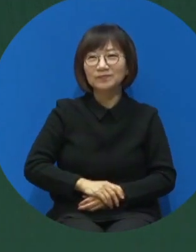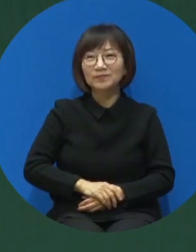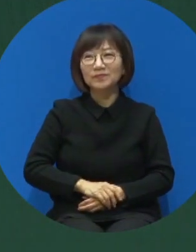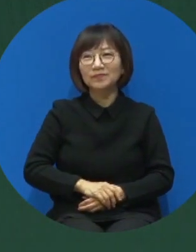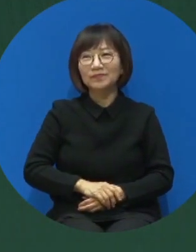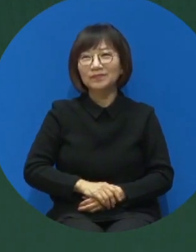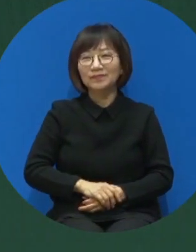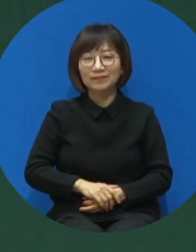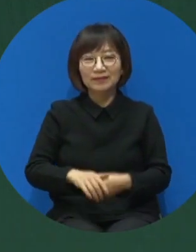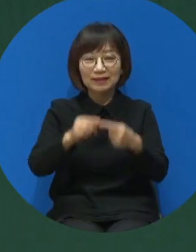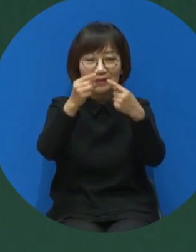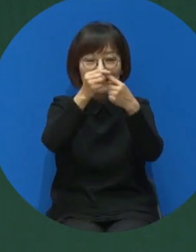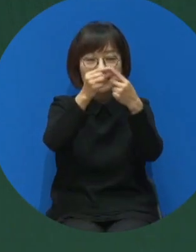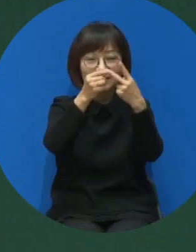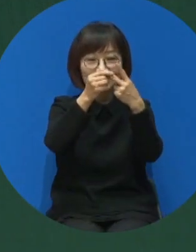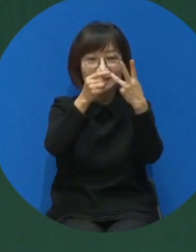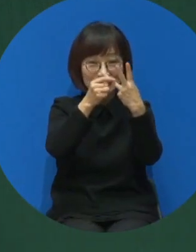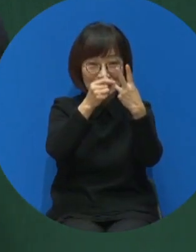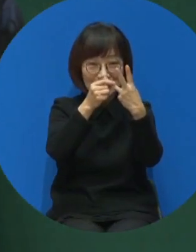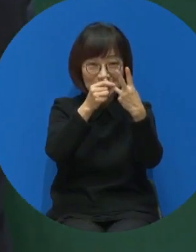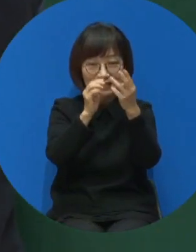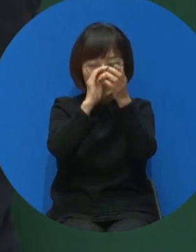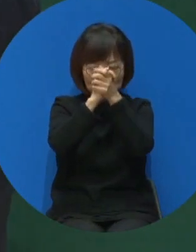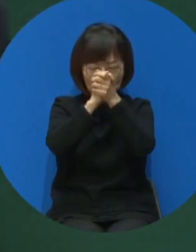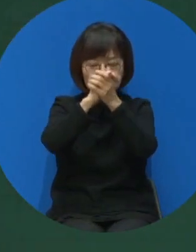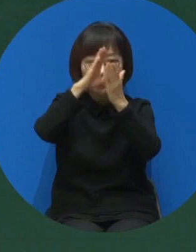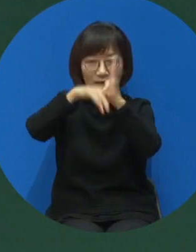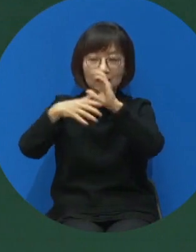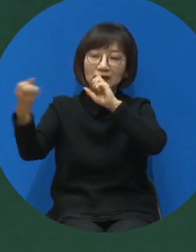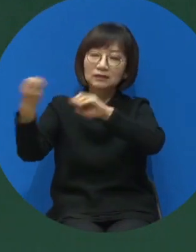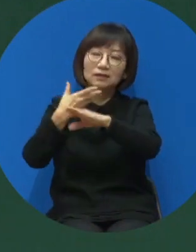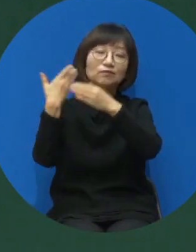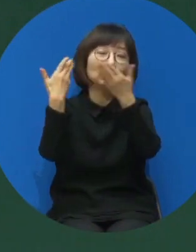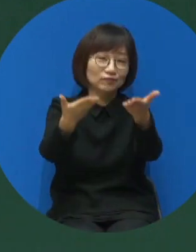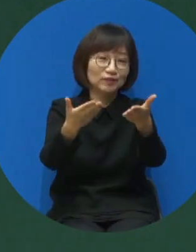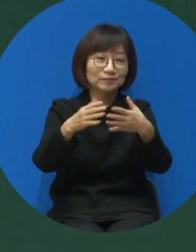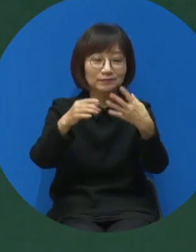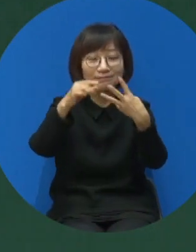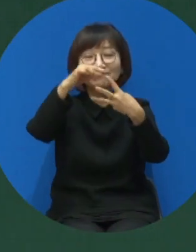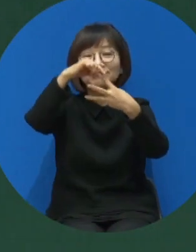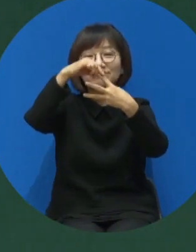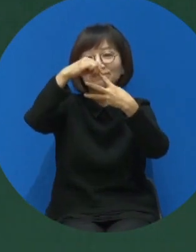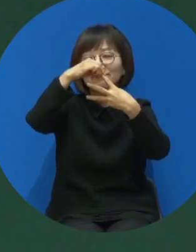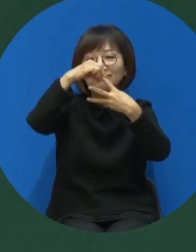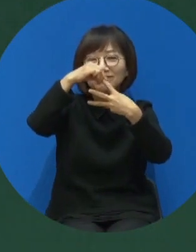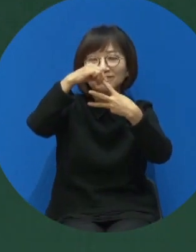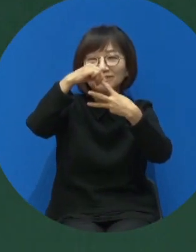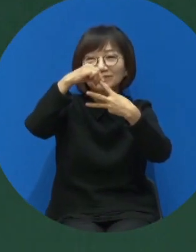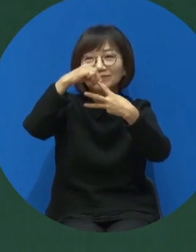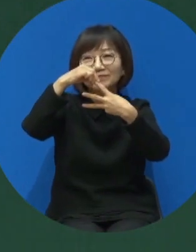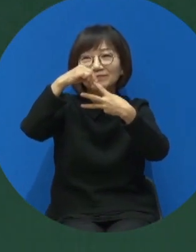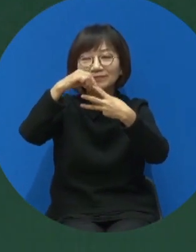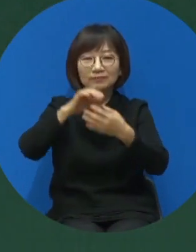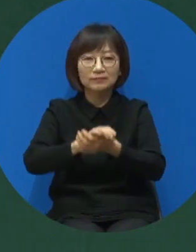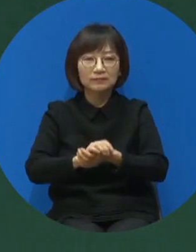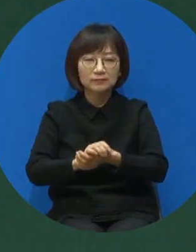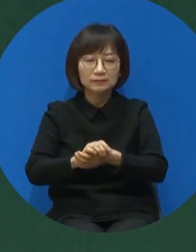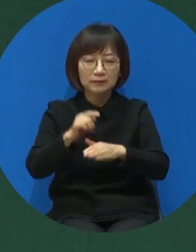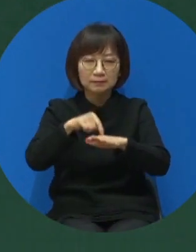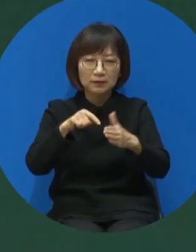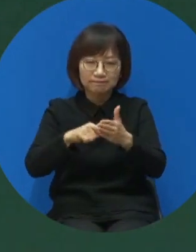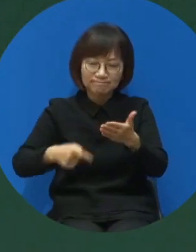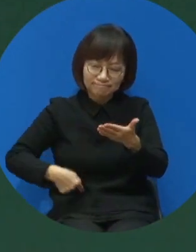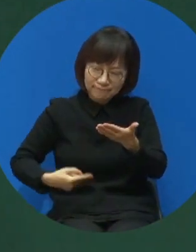serradilla donde vamos hay tres tipos de respuestas soy el único que es lo primero que quitó